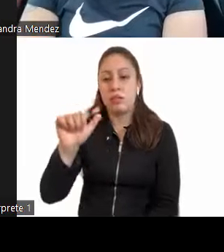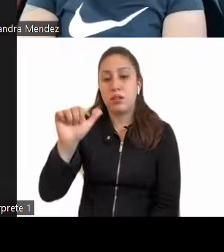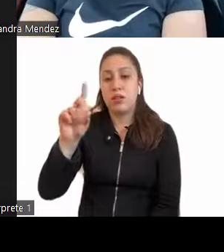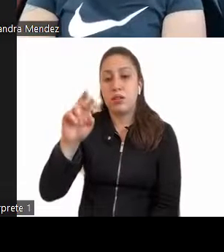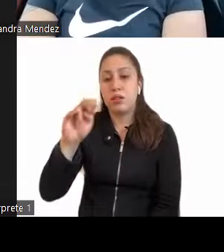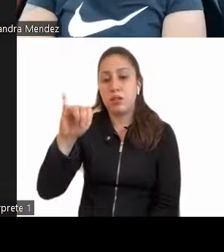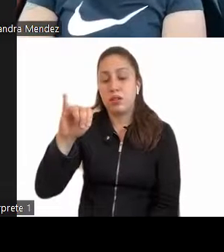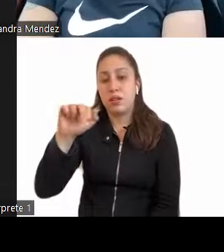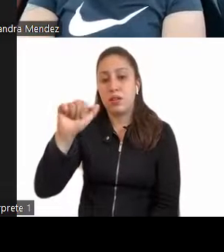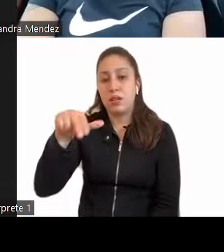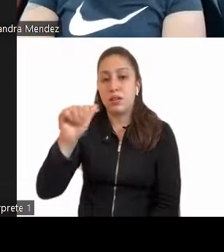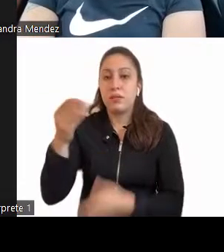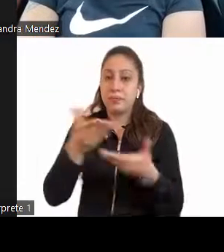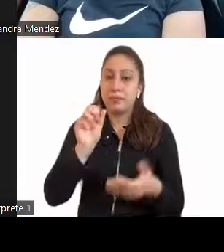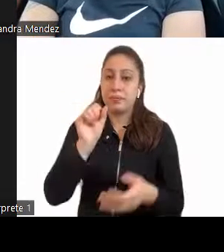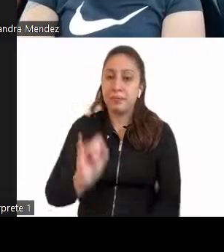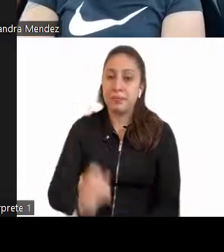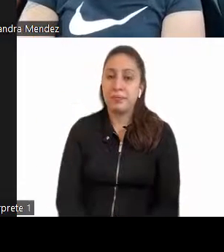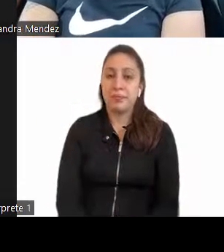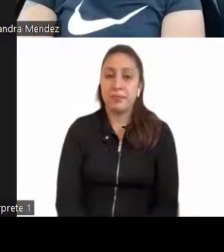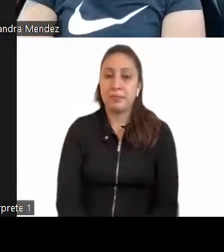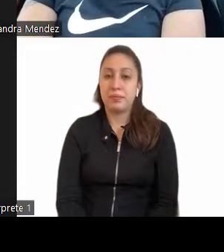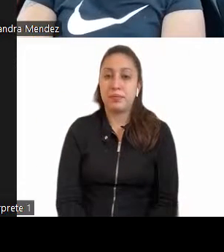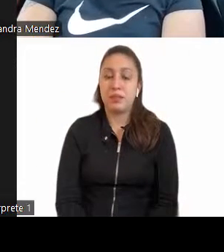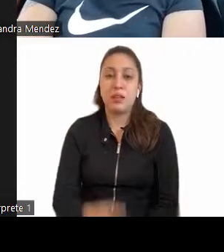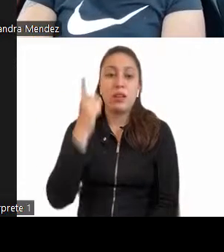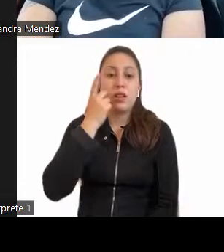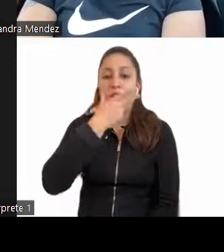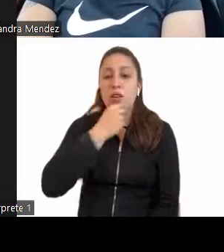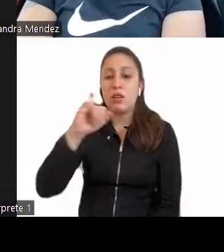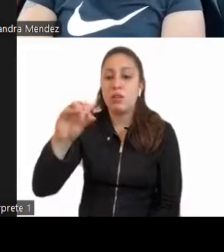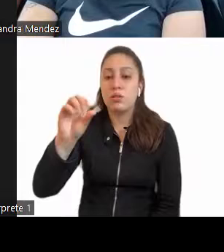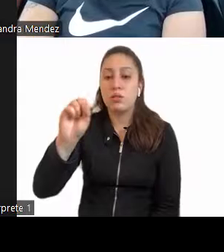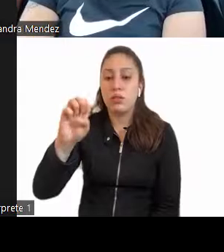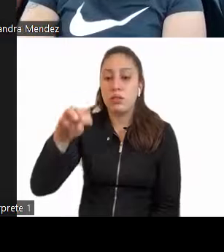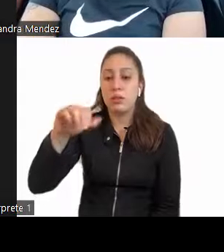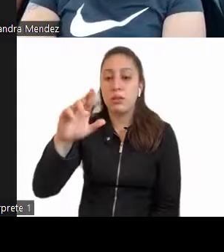Gutiérrez Sureña, presente. José Martín Padilla Sánchez.